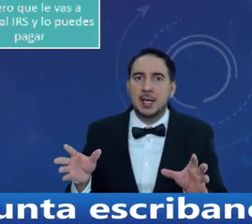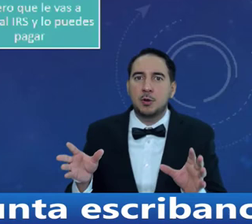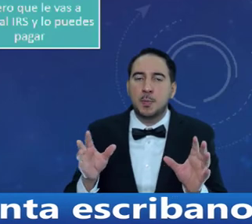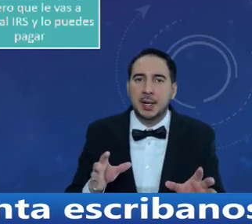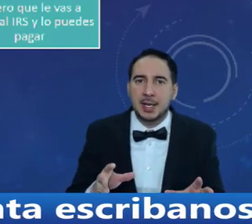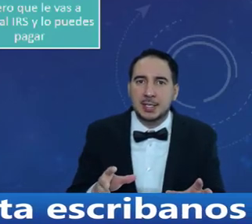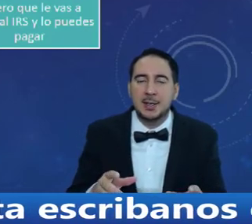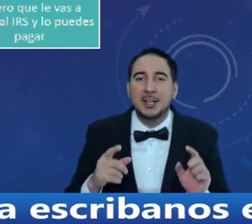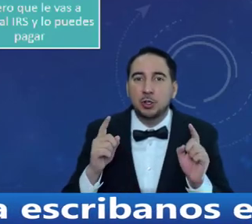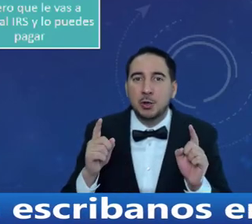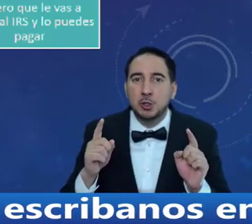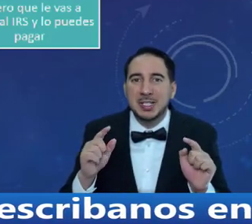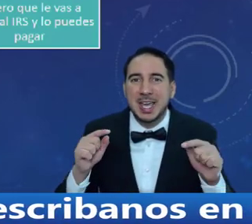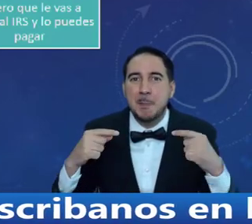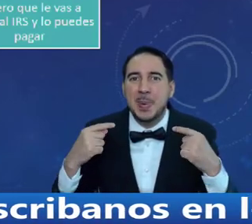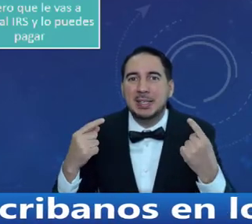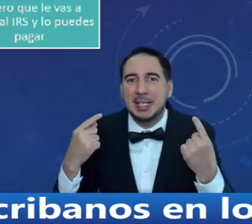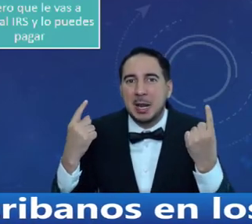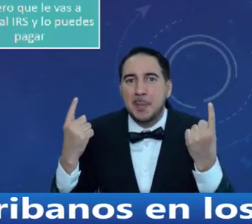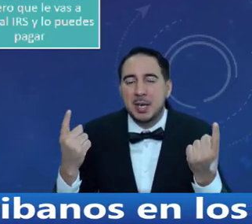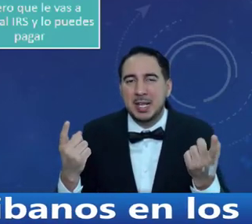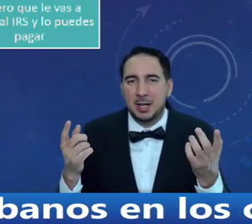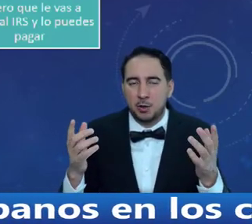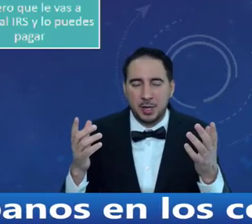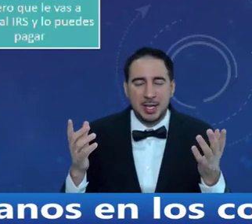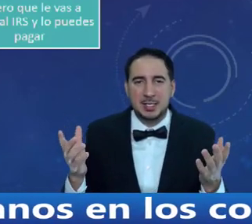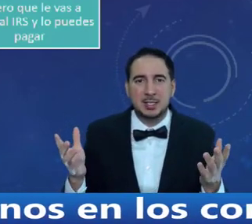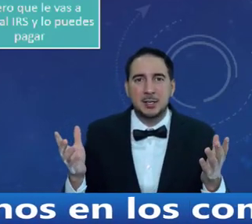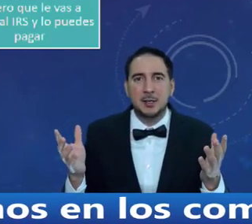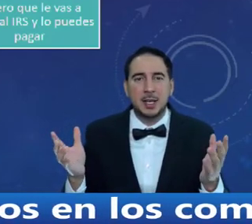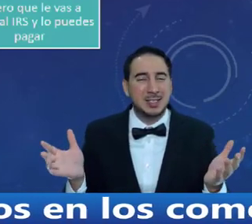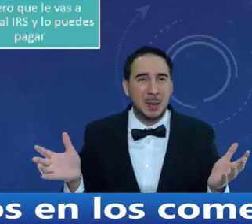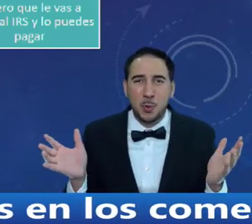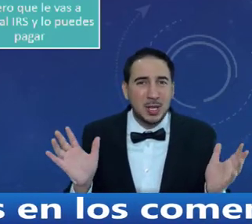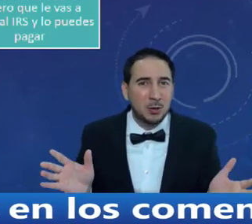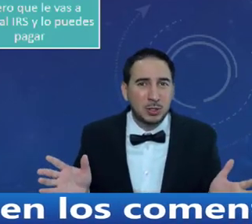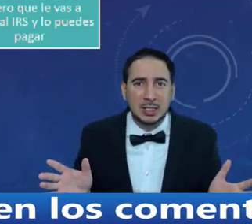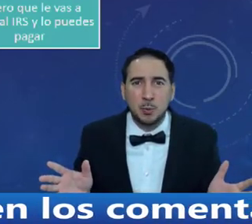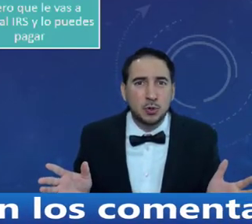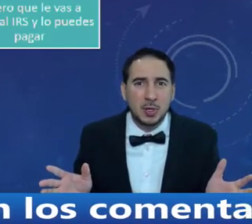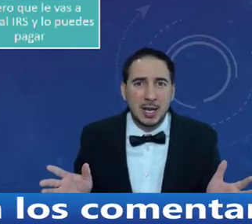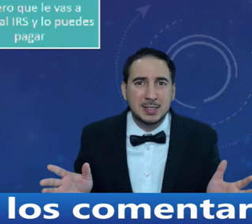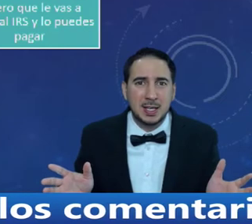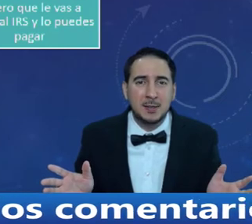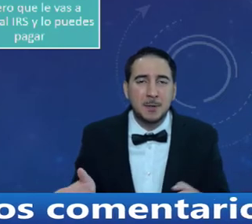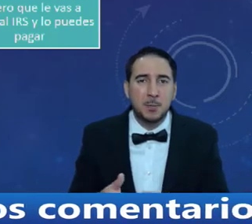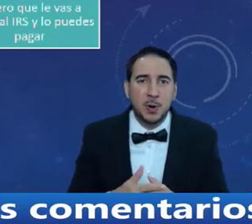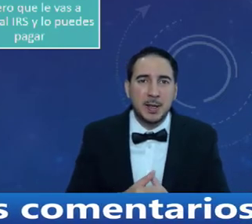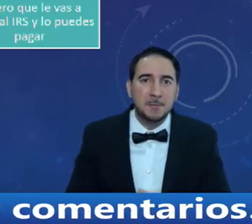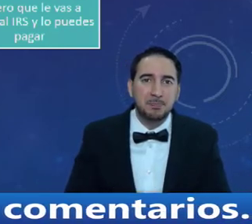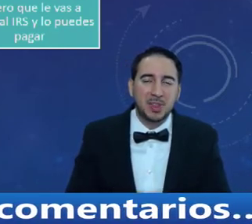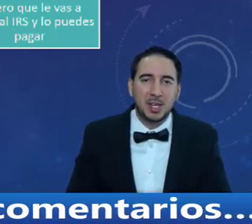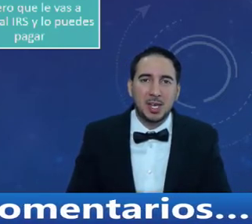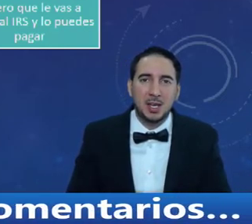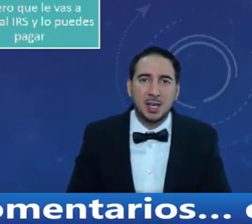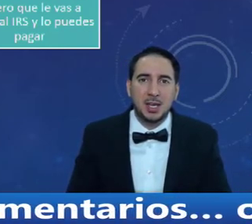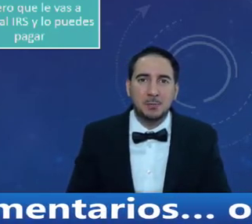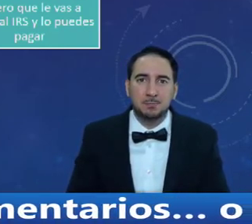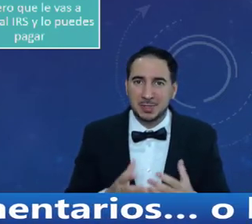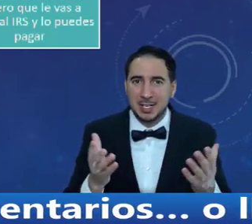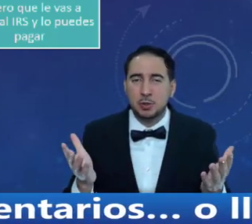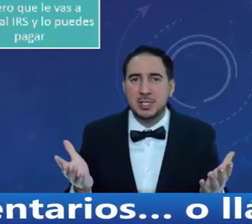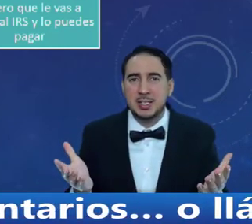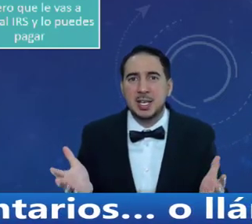personas a vender y comprar casas. Y otra cosa es invertir en bienes y raíces. Es decir, que puedes encontrarte muchos real estate por ahí que